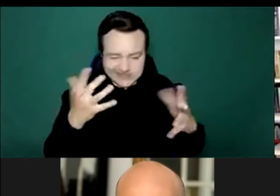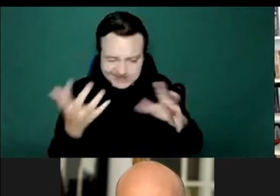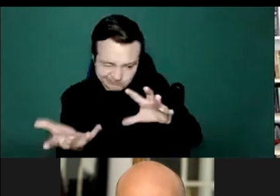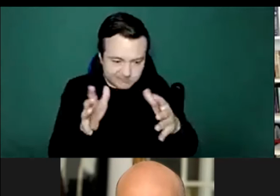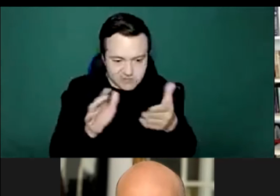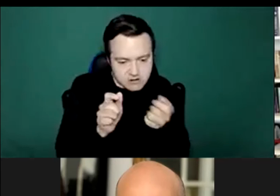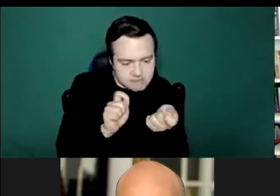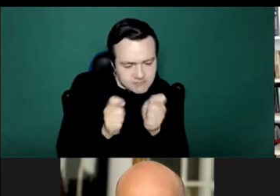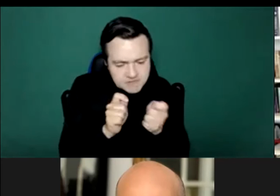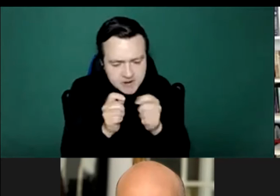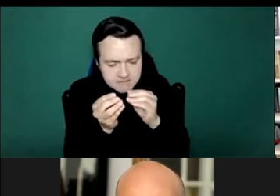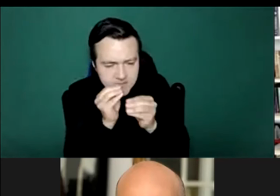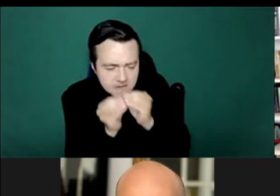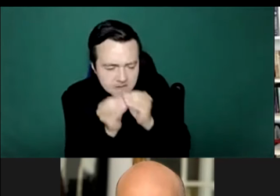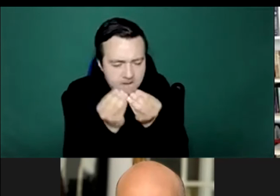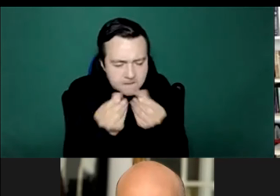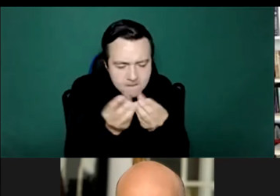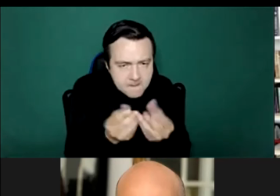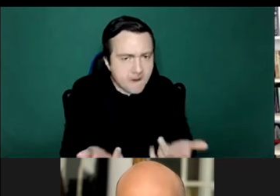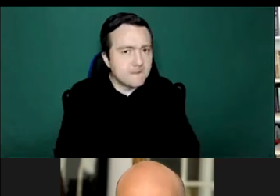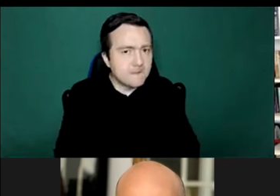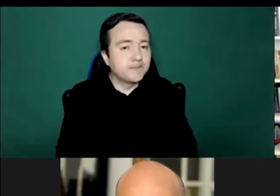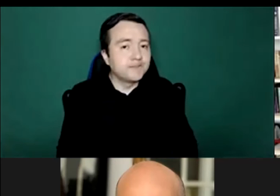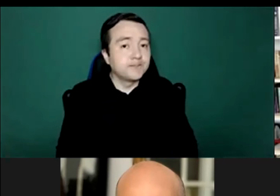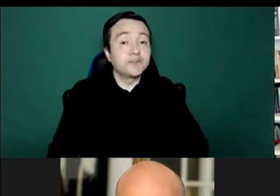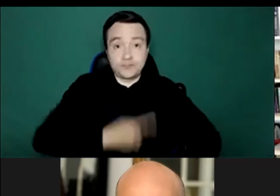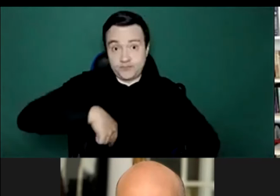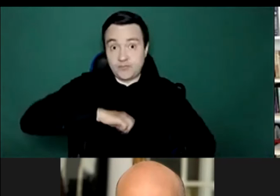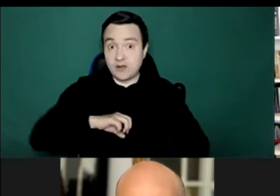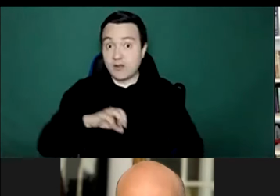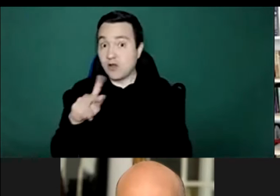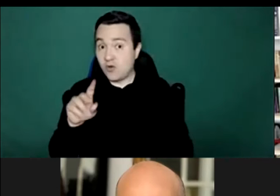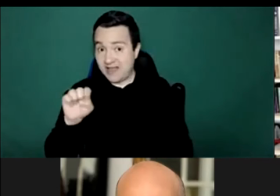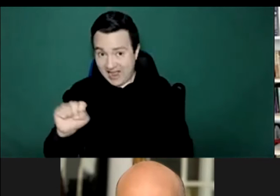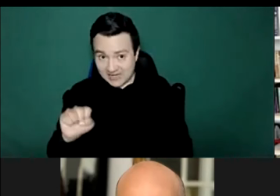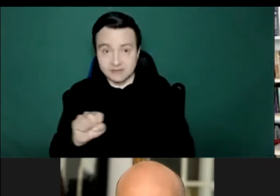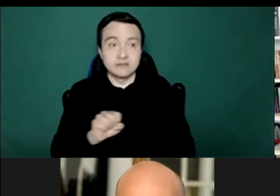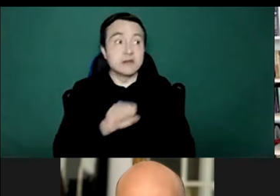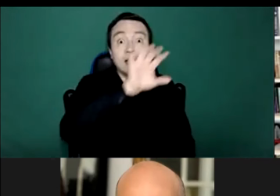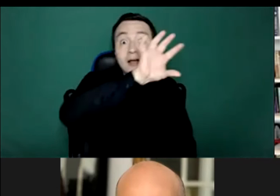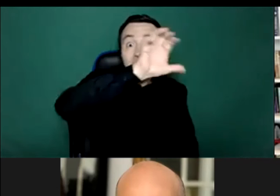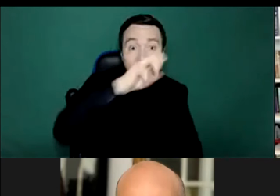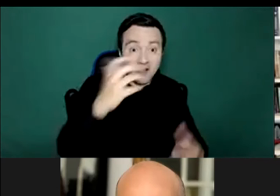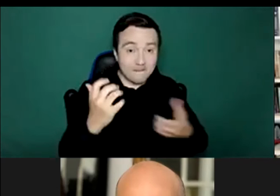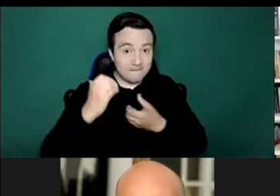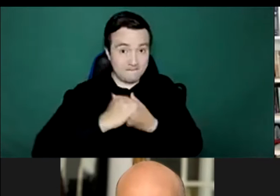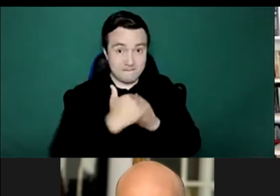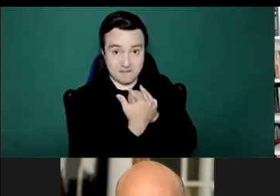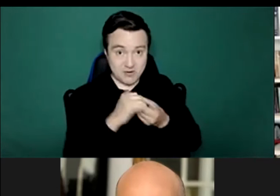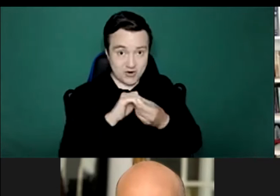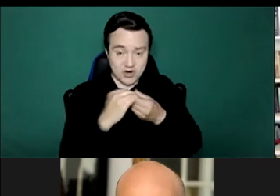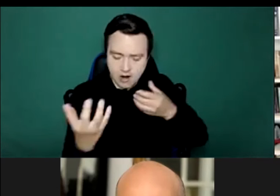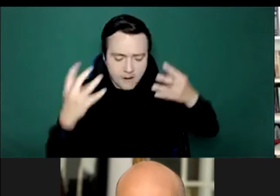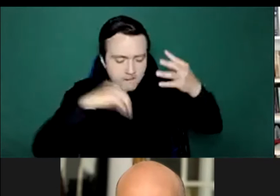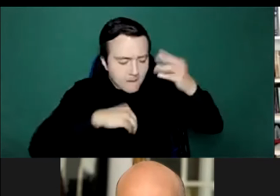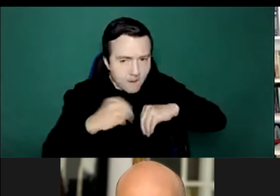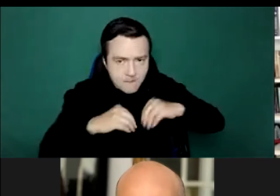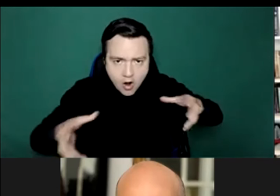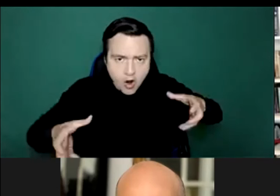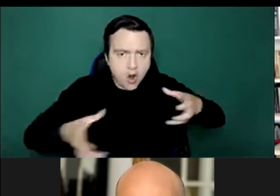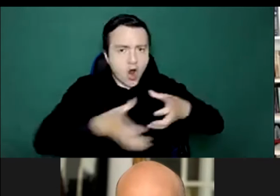compromiso de los Estados miembros con el Pacto de Atención Primaria en Salud y orientado sus capacidades de